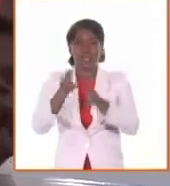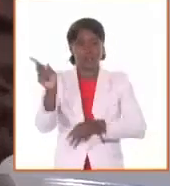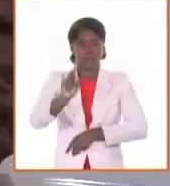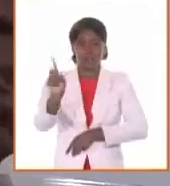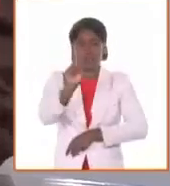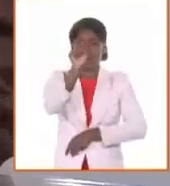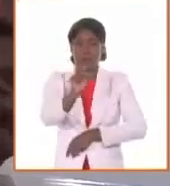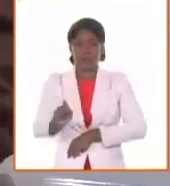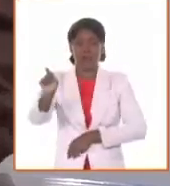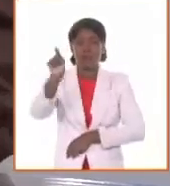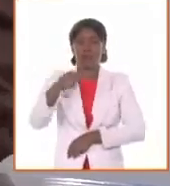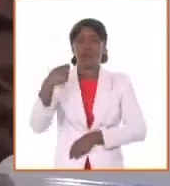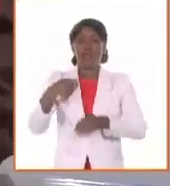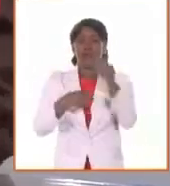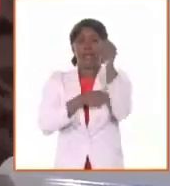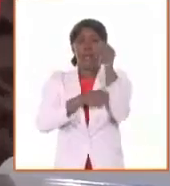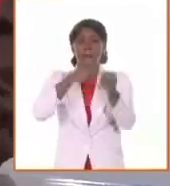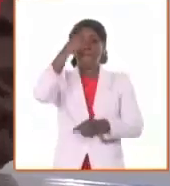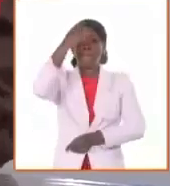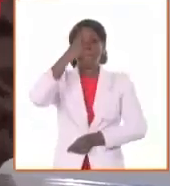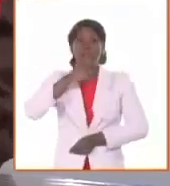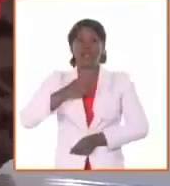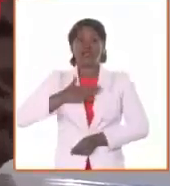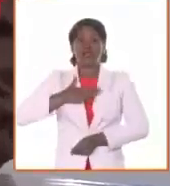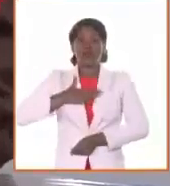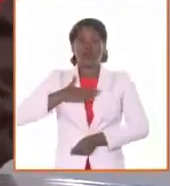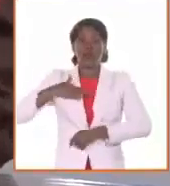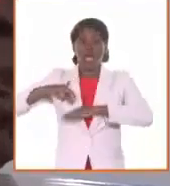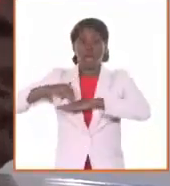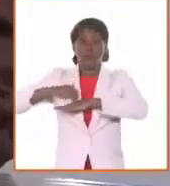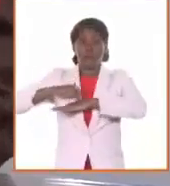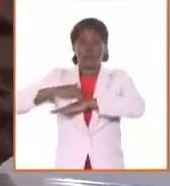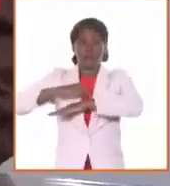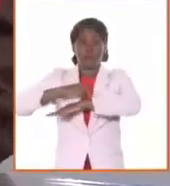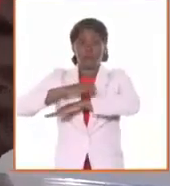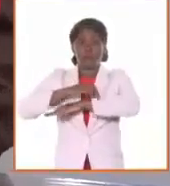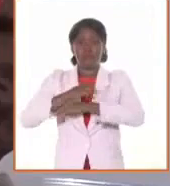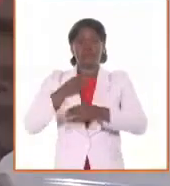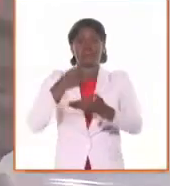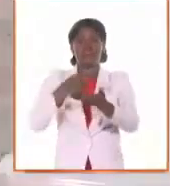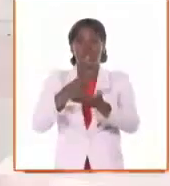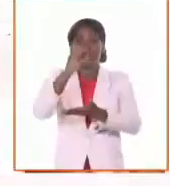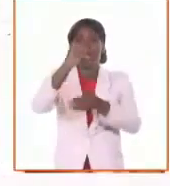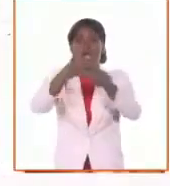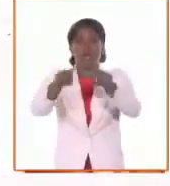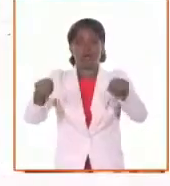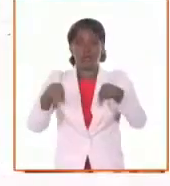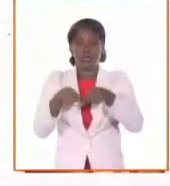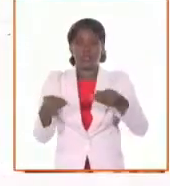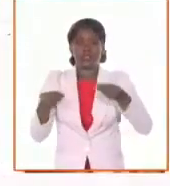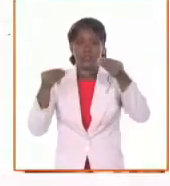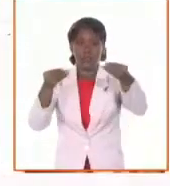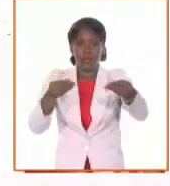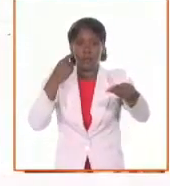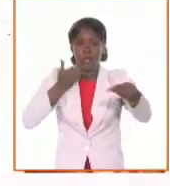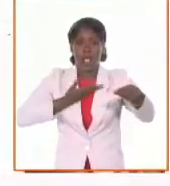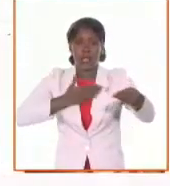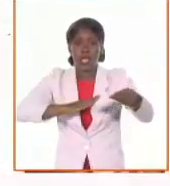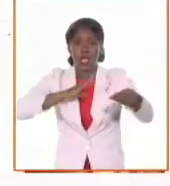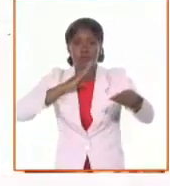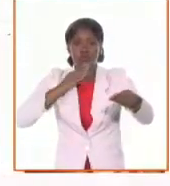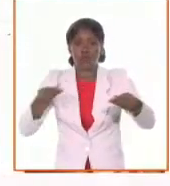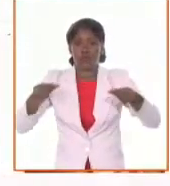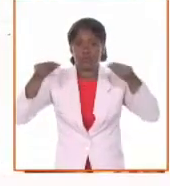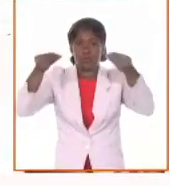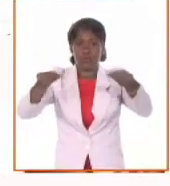web que usted puede solicitar una certificación que acredite algún error o alguna misión que se haya subsanado en el registro pero el